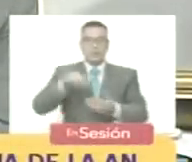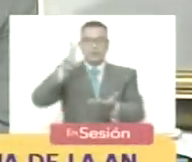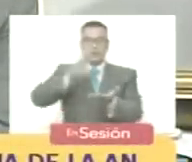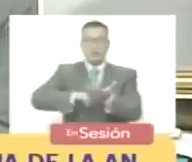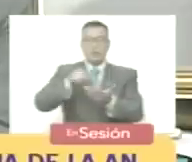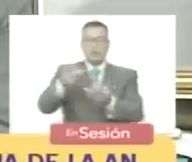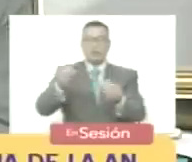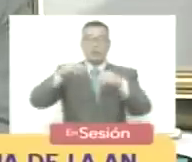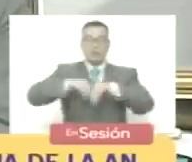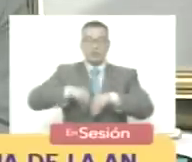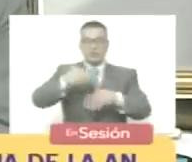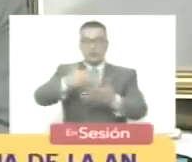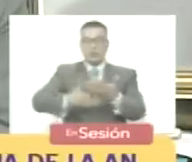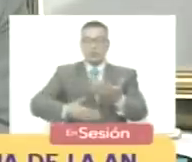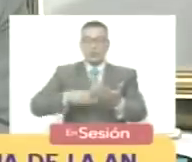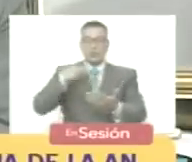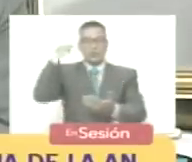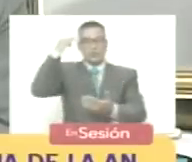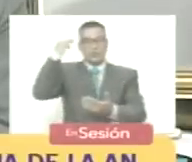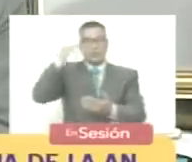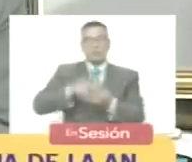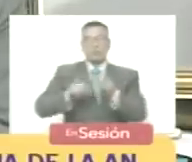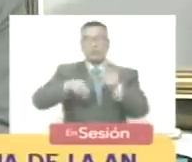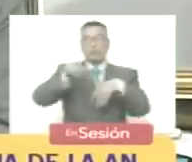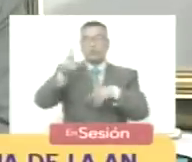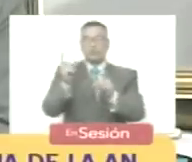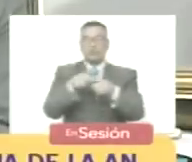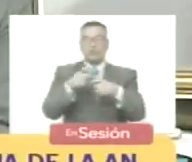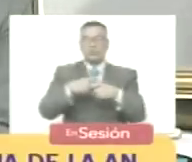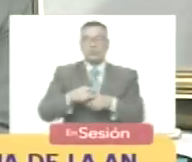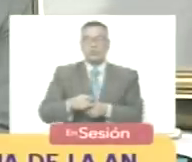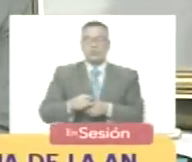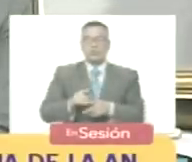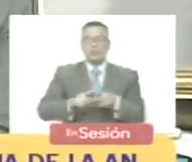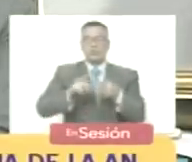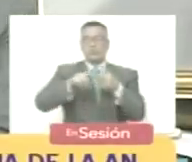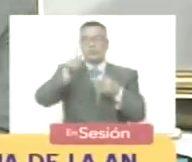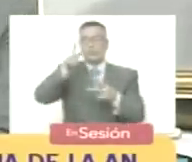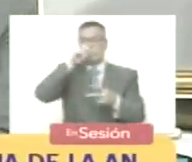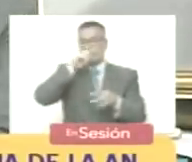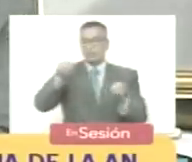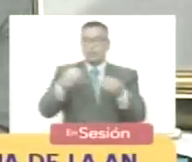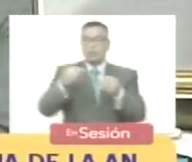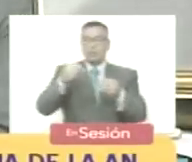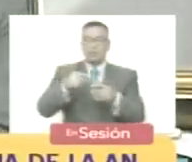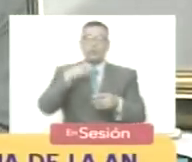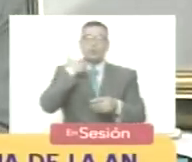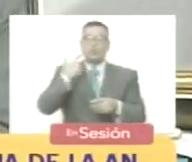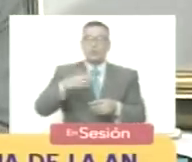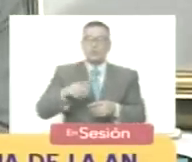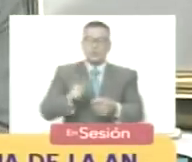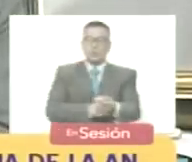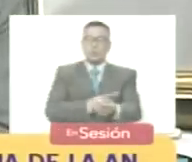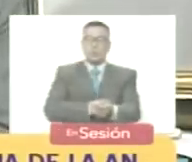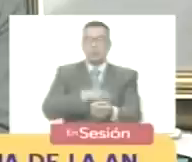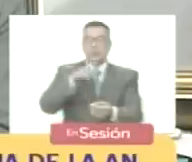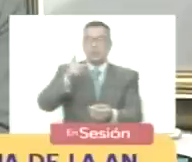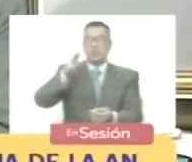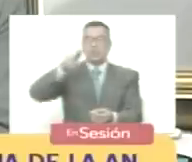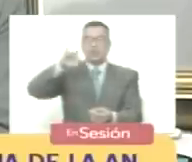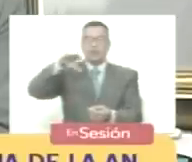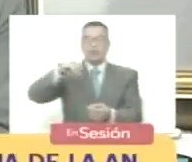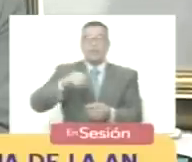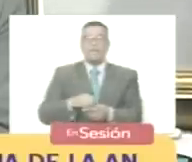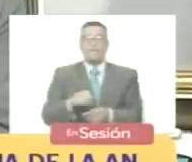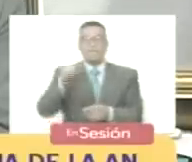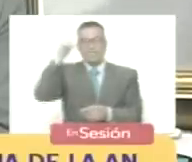el acuerdo en ocasión de conmemorar el 13 de agosto, el segundo aniversario de la siembra de nuestro hermano Darío Vivas